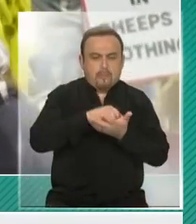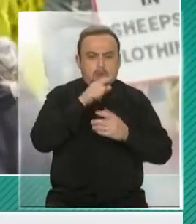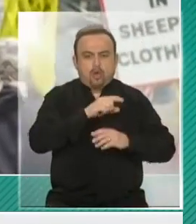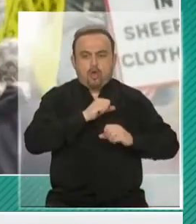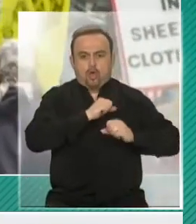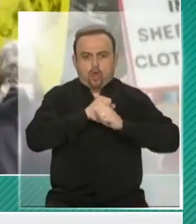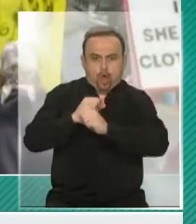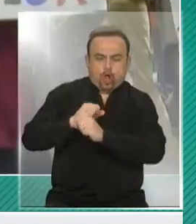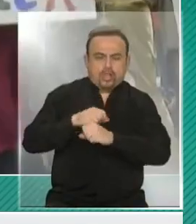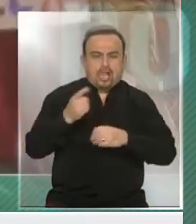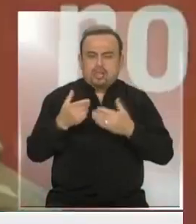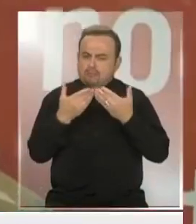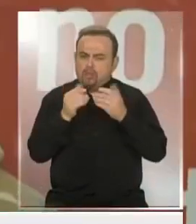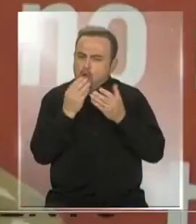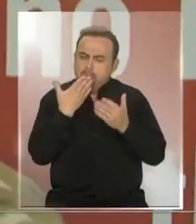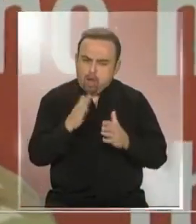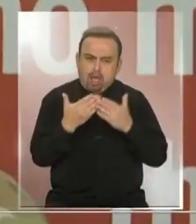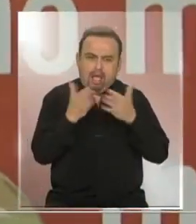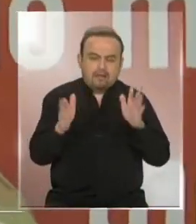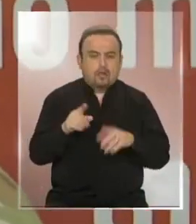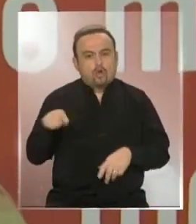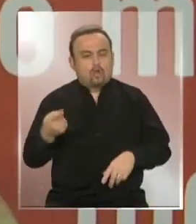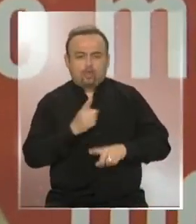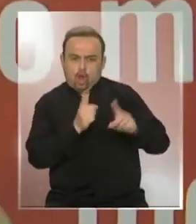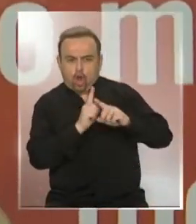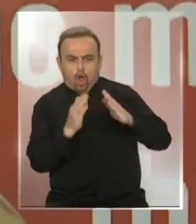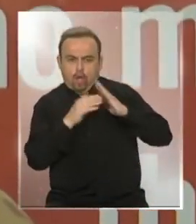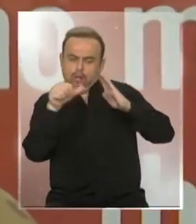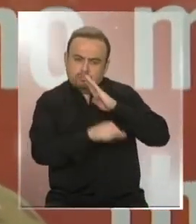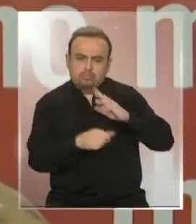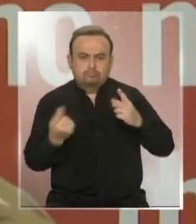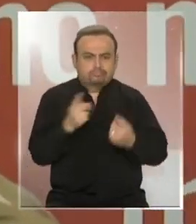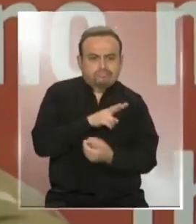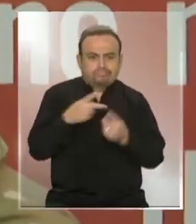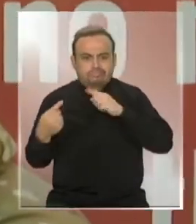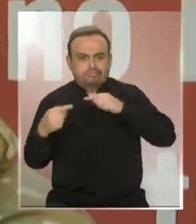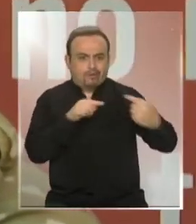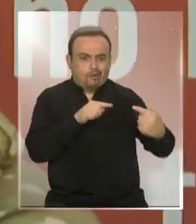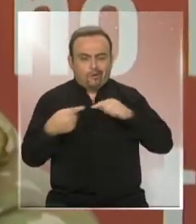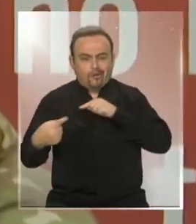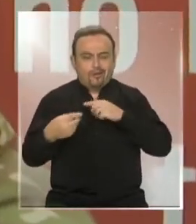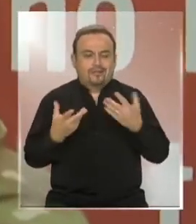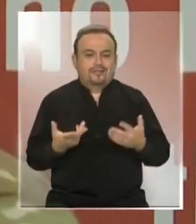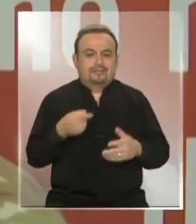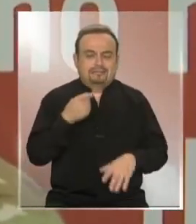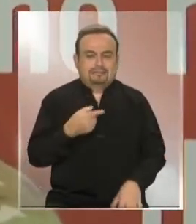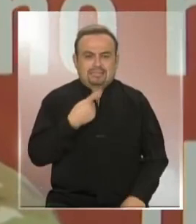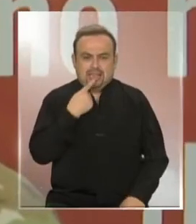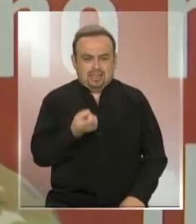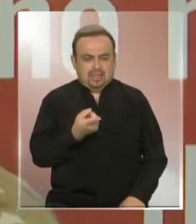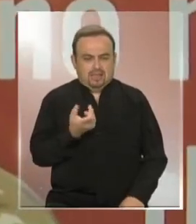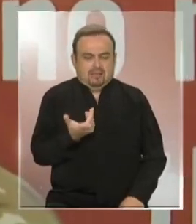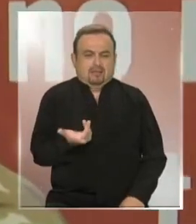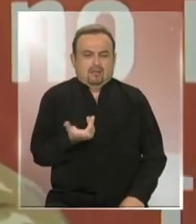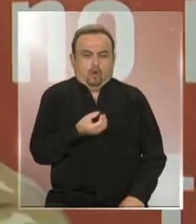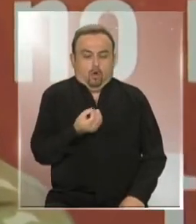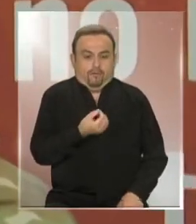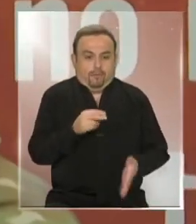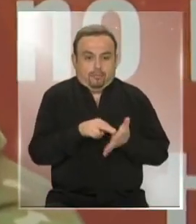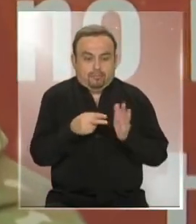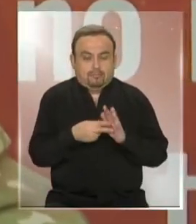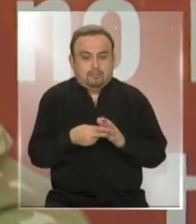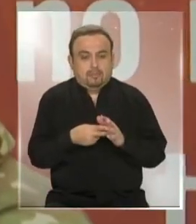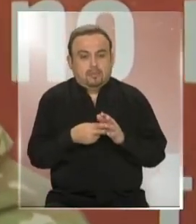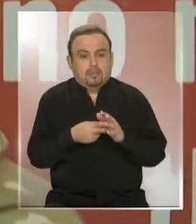población escuchemos pero creo que es una reacción exagerada a tu problema obvio muy